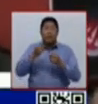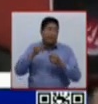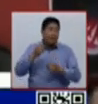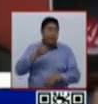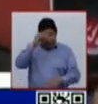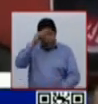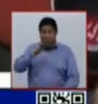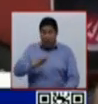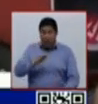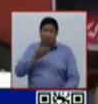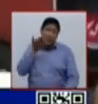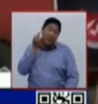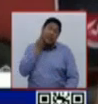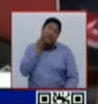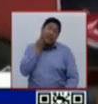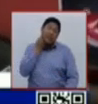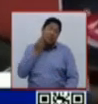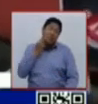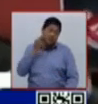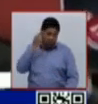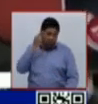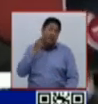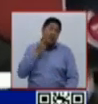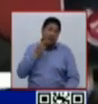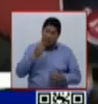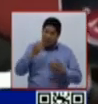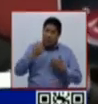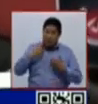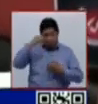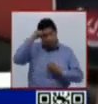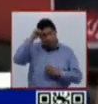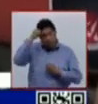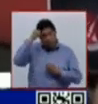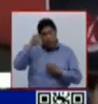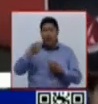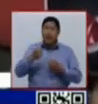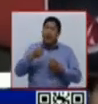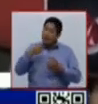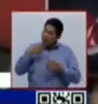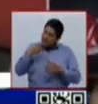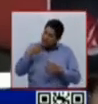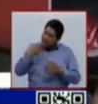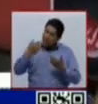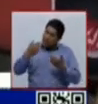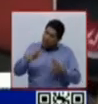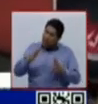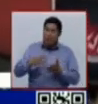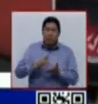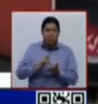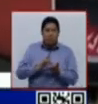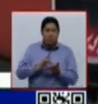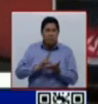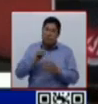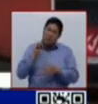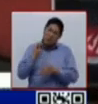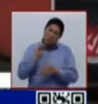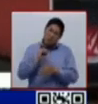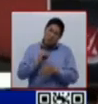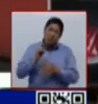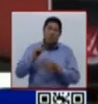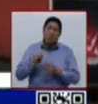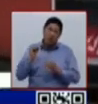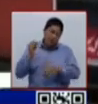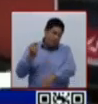área de terapia intensiva, está ya dentro de la gravedad que tiene la enfermedad, está empezando a controlar